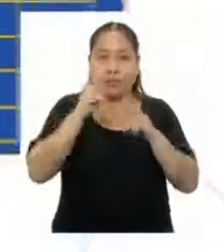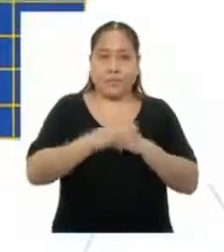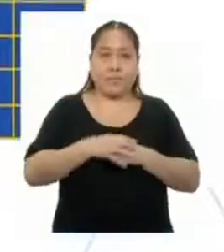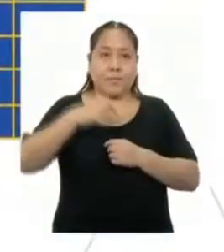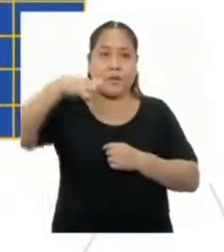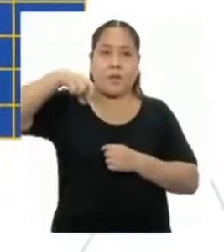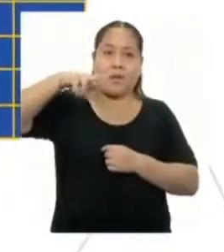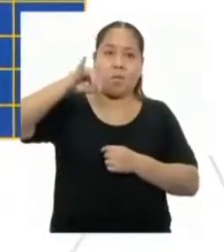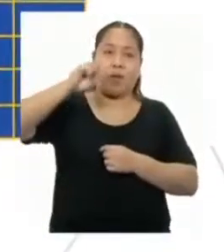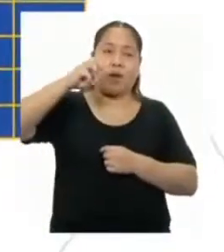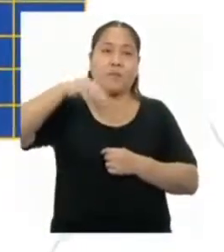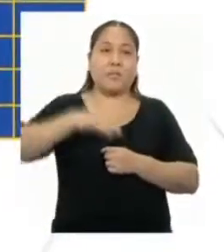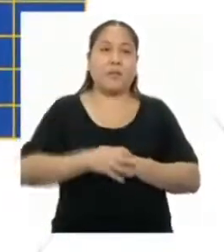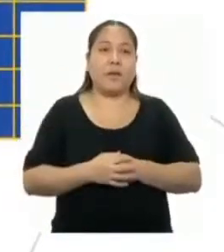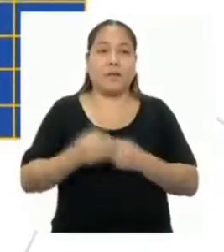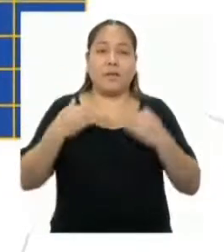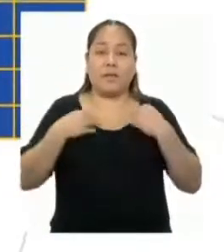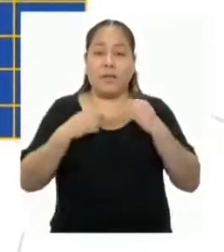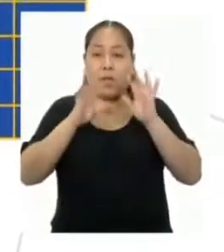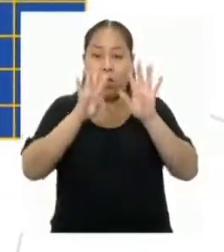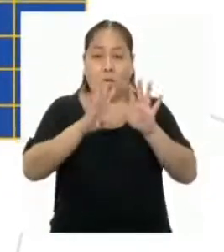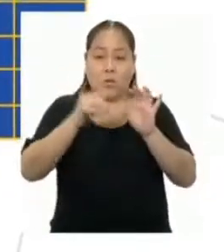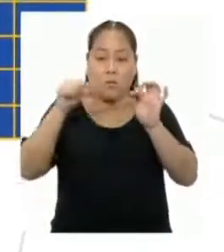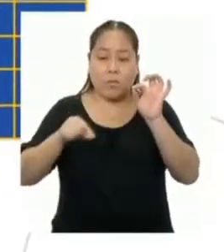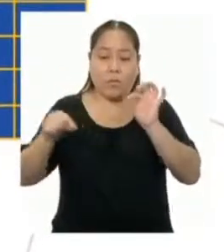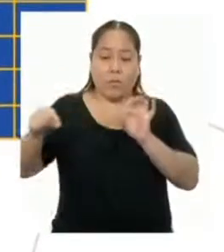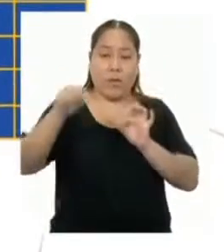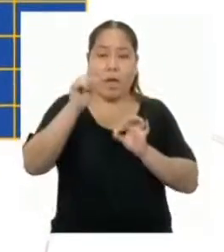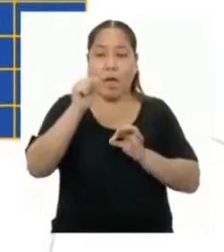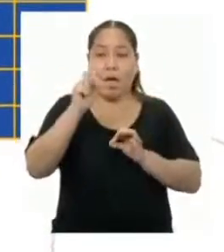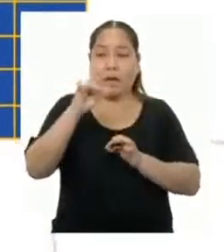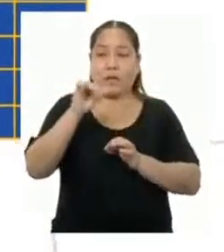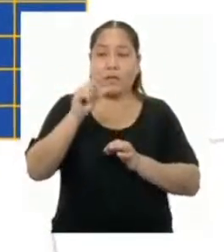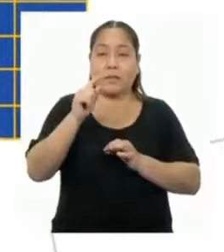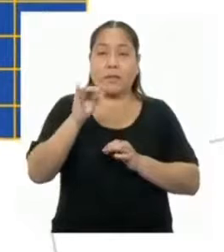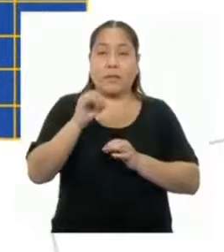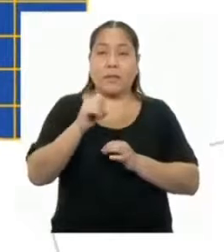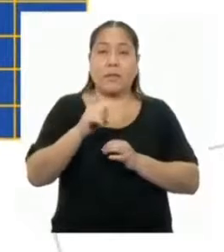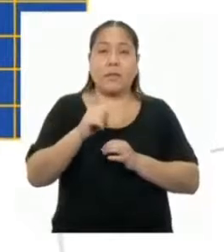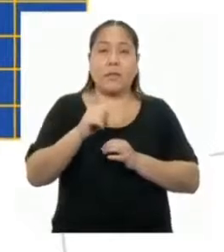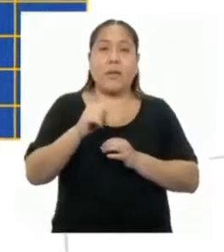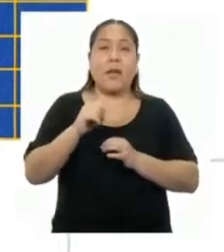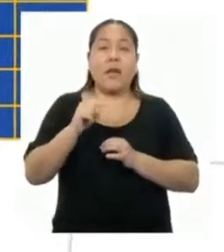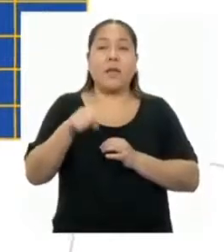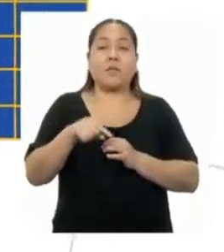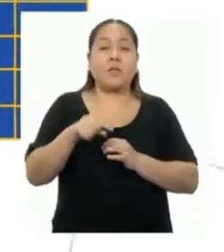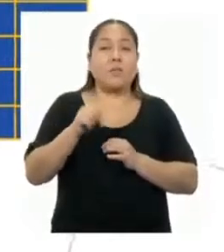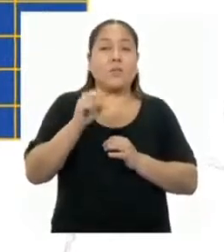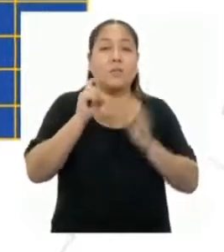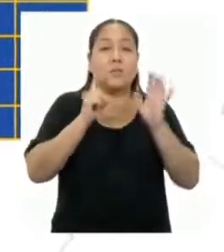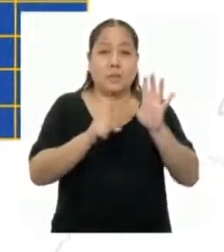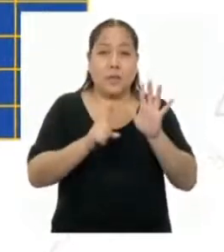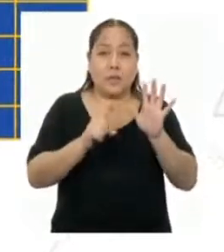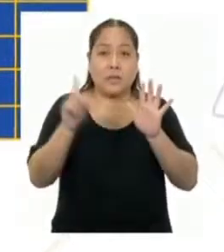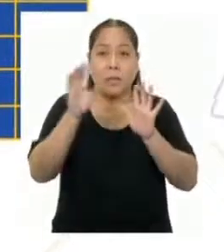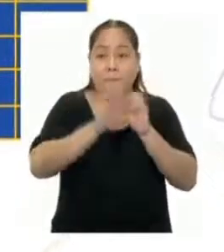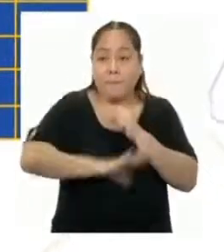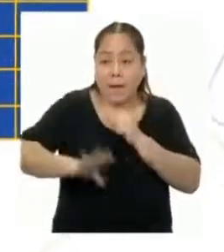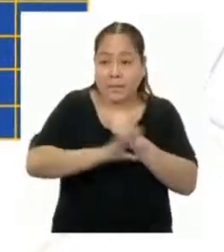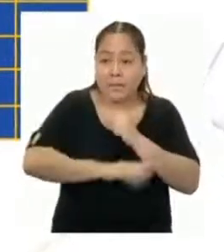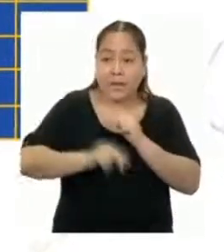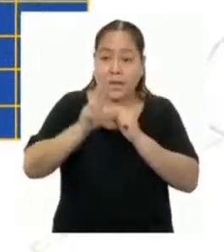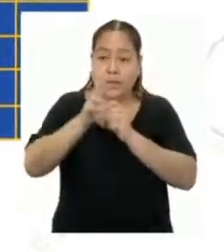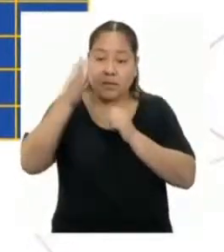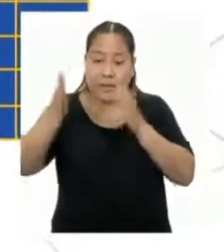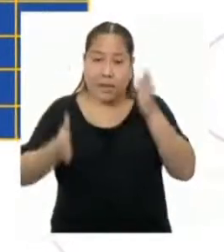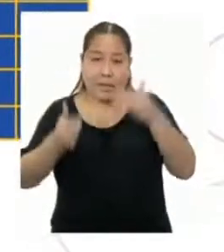un prisma triangular tiene 9 aristas en total, ¿cierto? Esto incluye las 6 aristas básicas y las 3 aristas laterales.